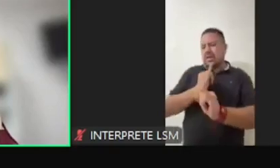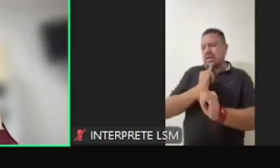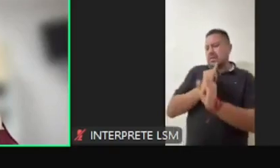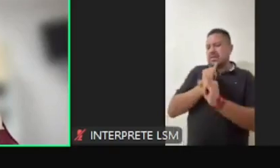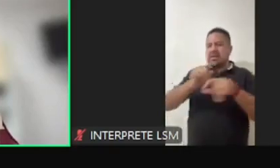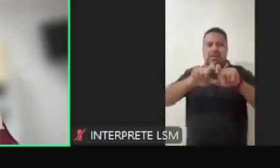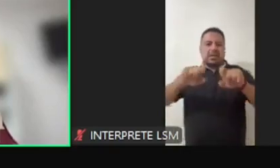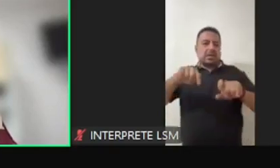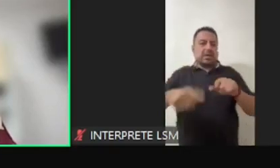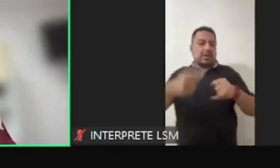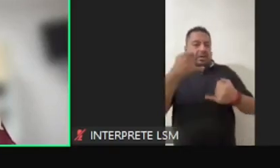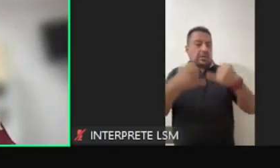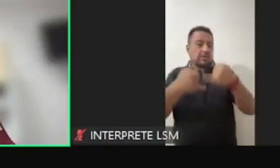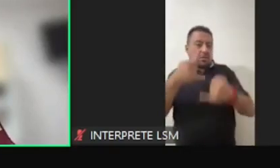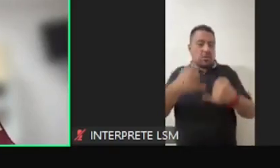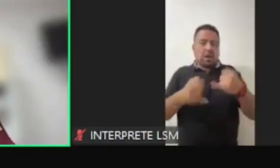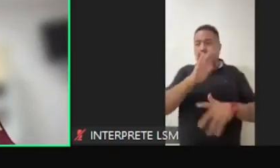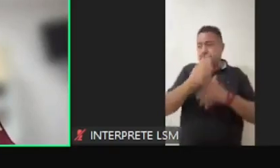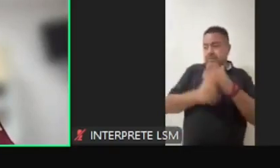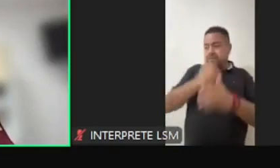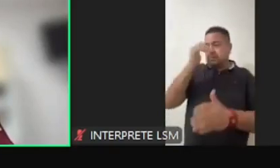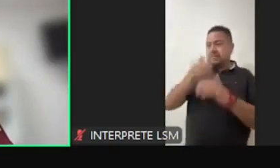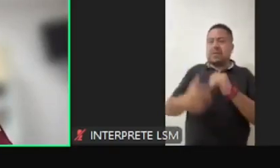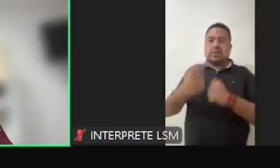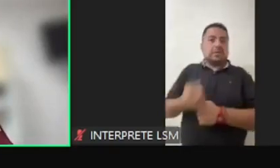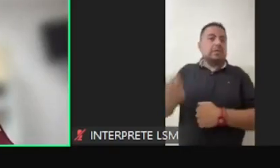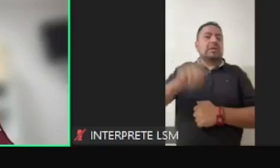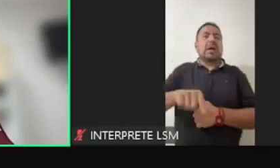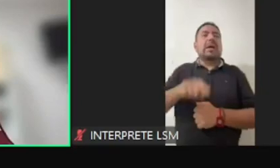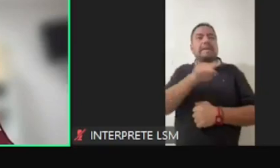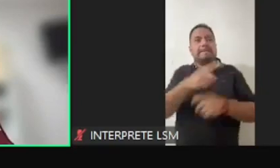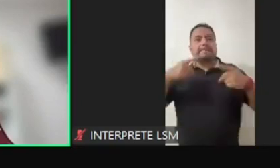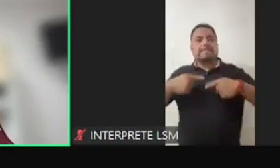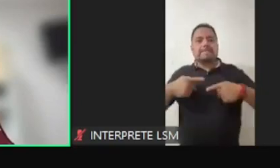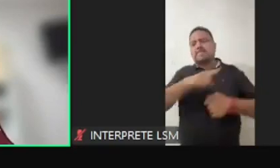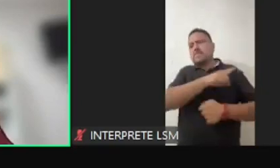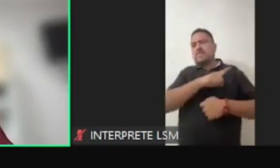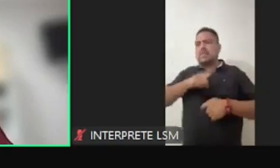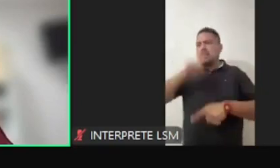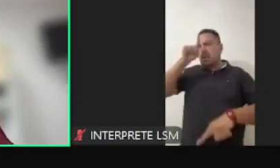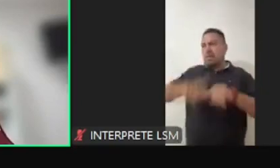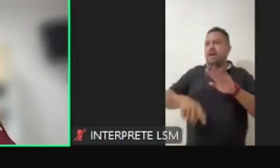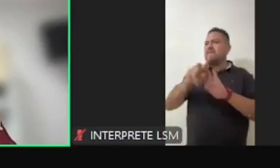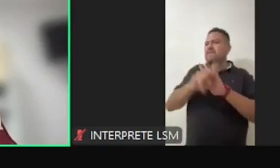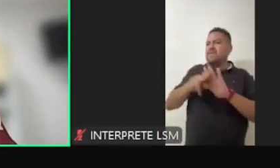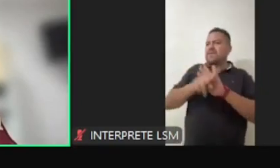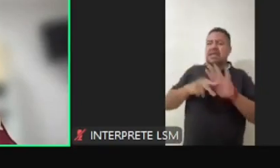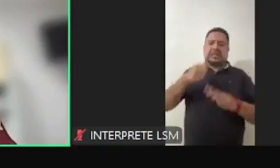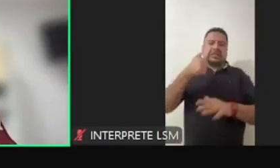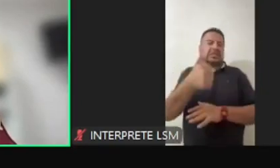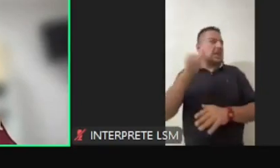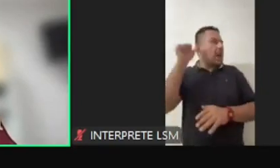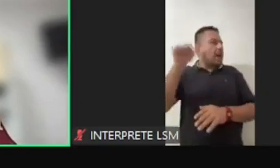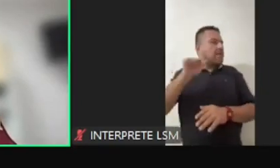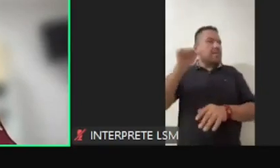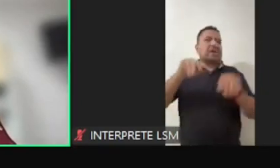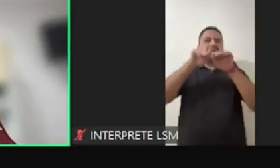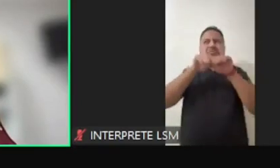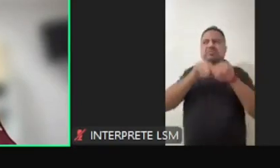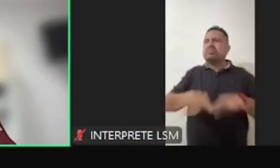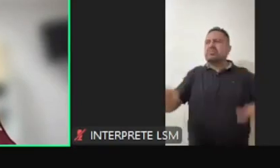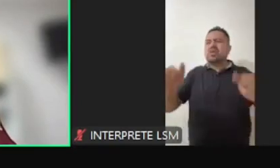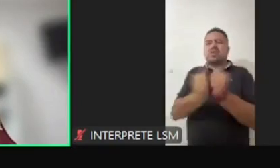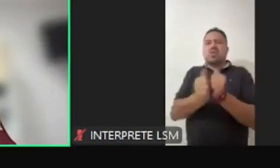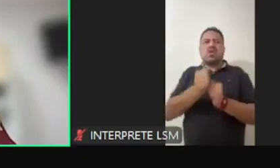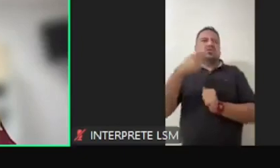este tribunal finalmente se ordena al denunciado realice la eliminación del video de 6 de abril el cual fue publicado desde